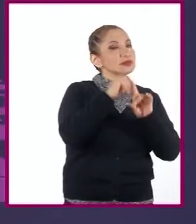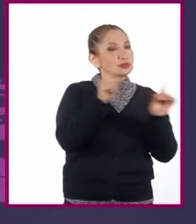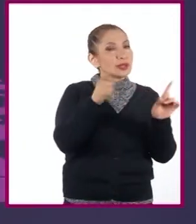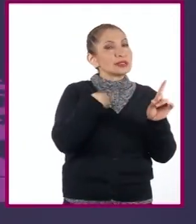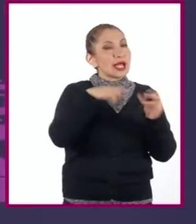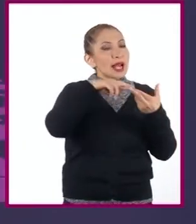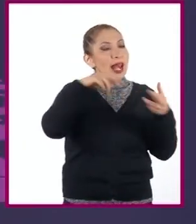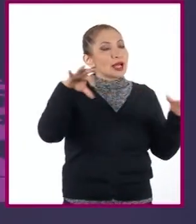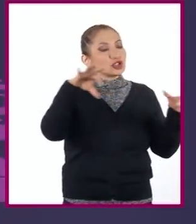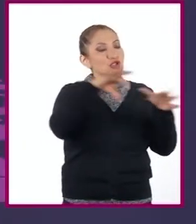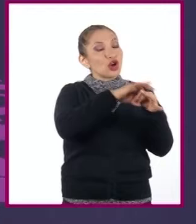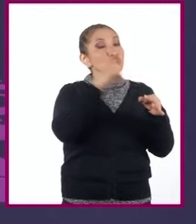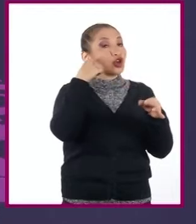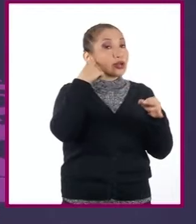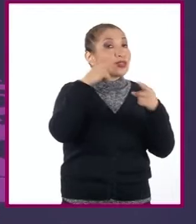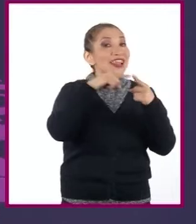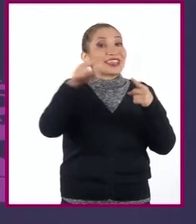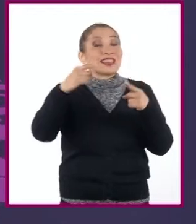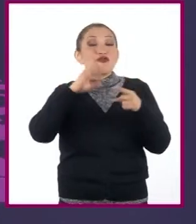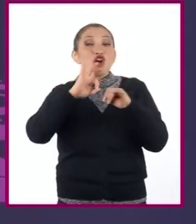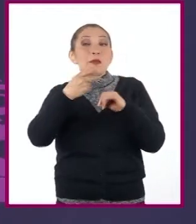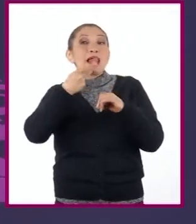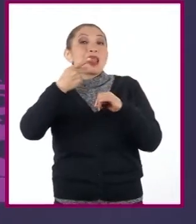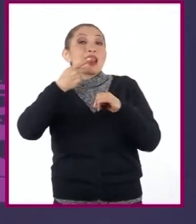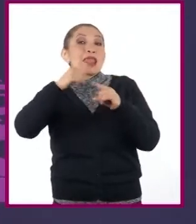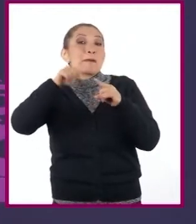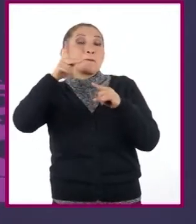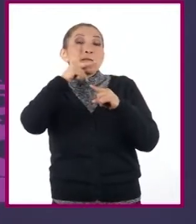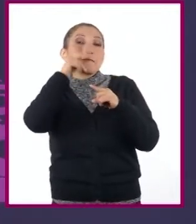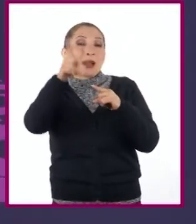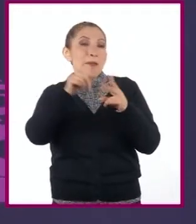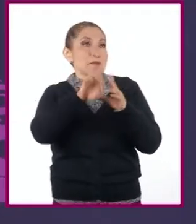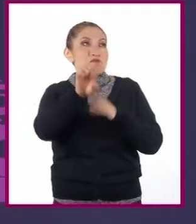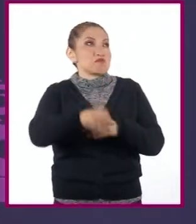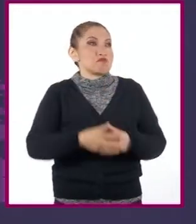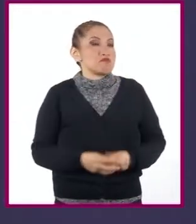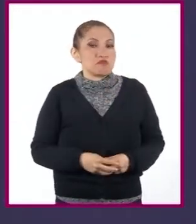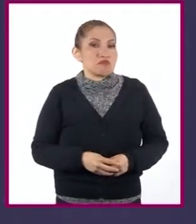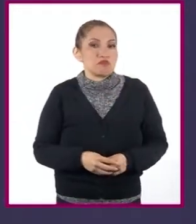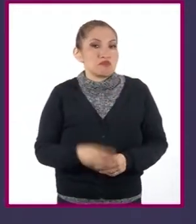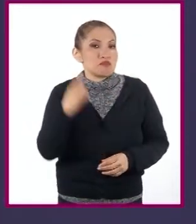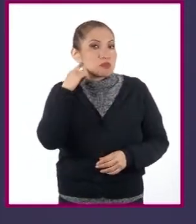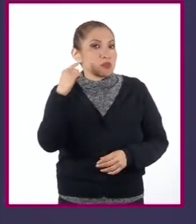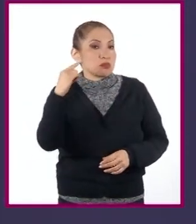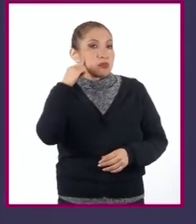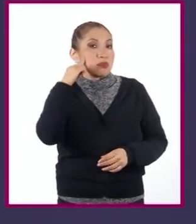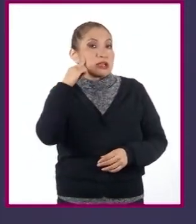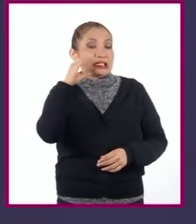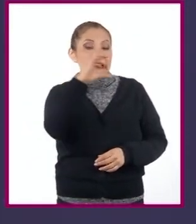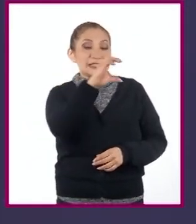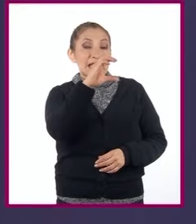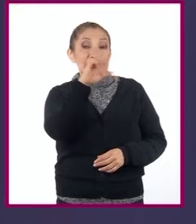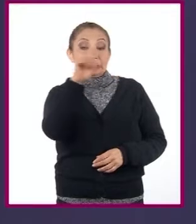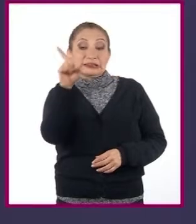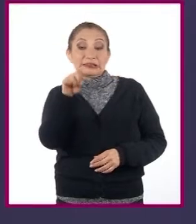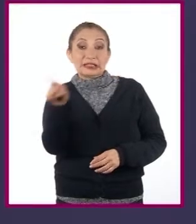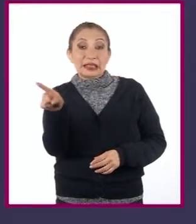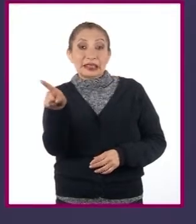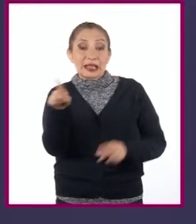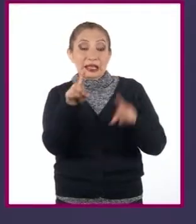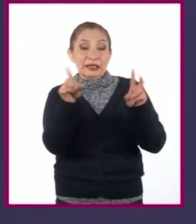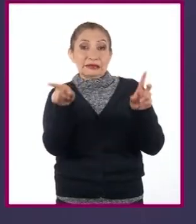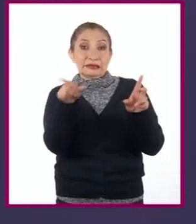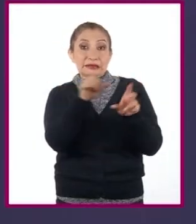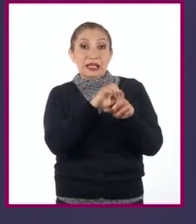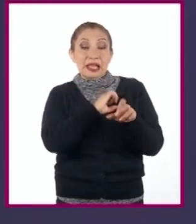tiene relación con el sonido y la entonación de las palabras. Por ejemplo, el sonido de la C y Z tan